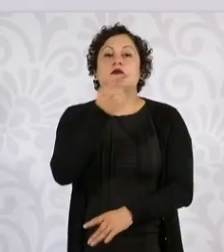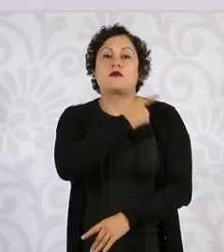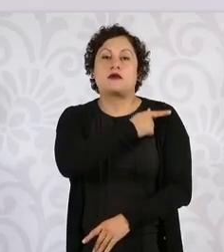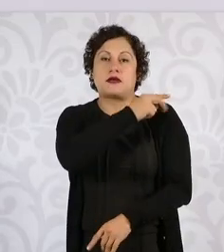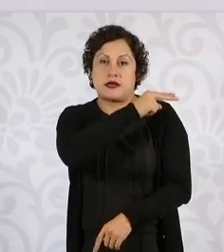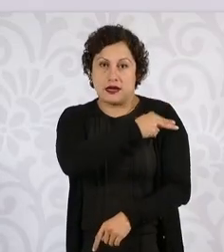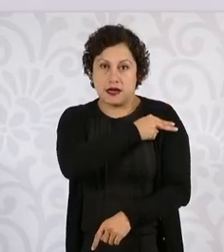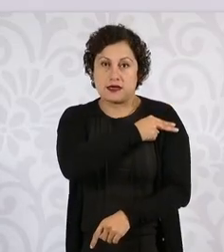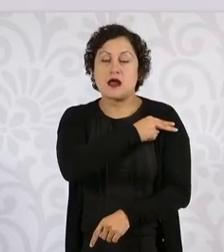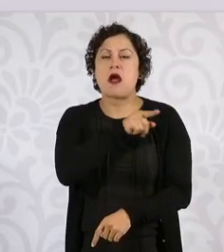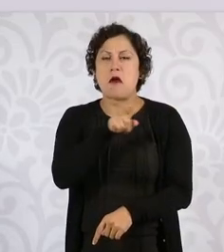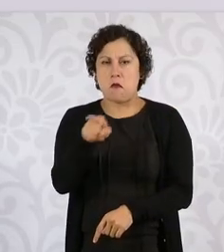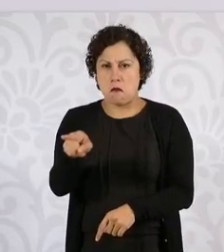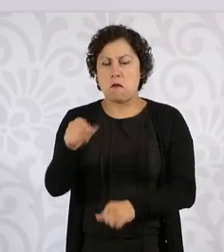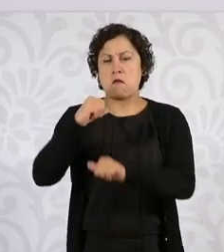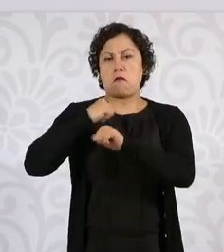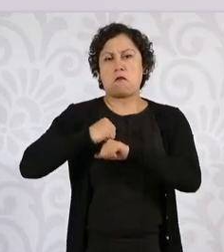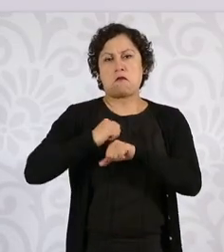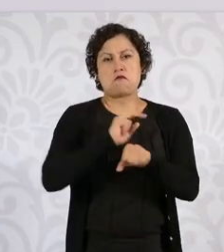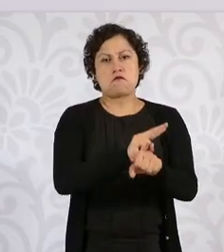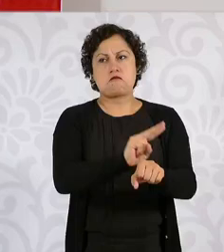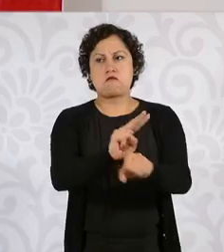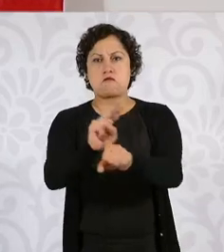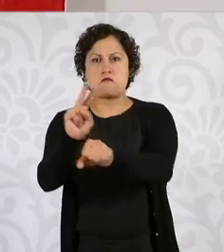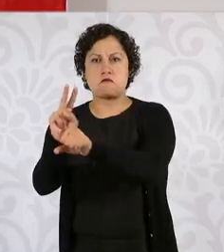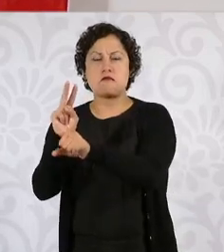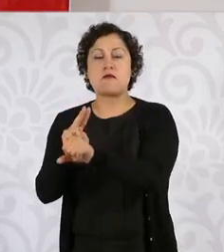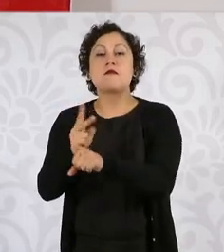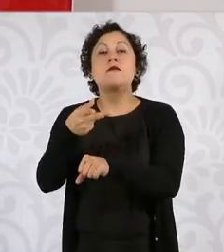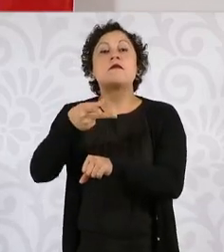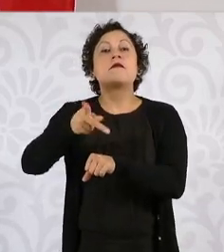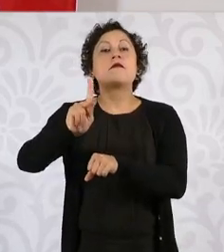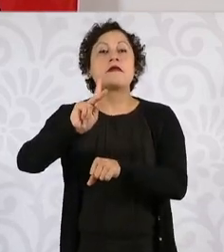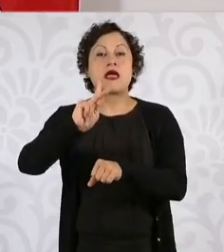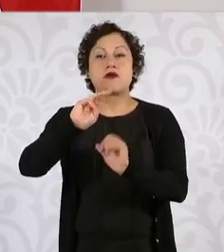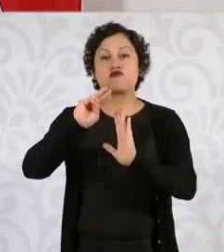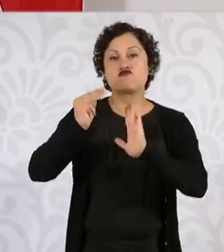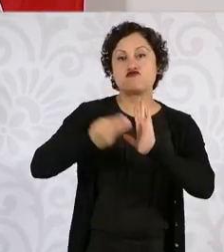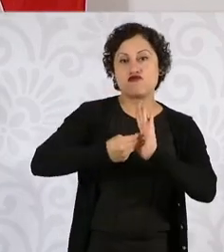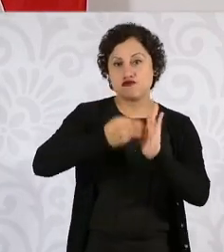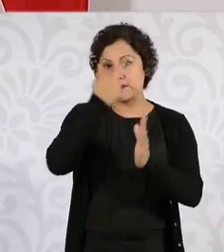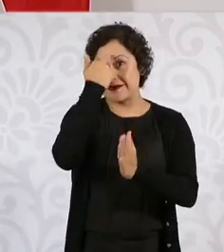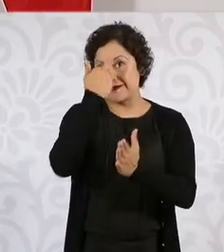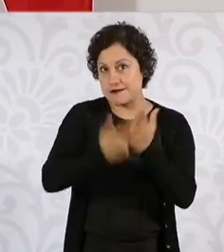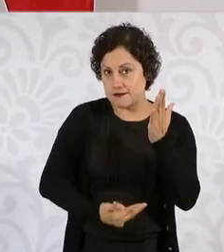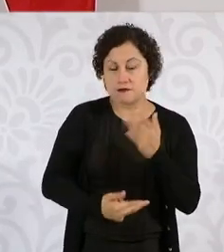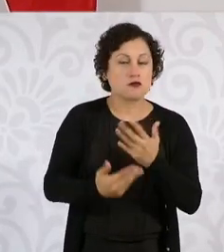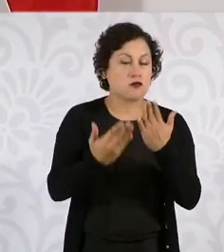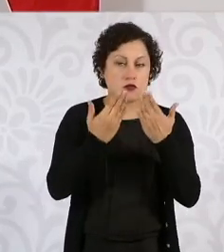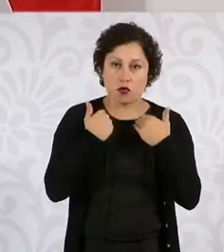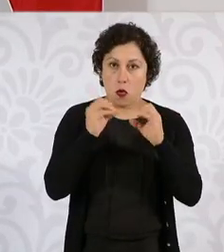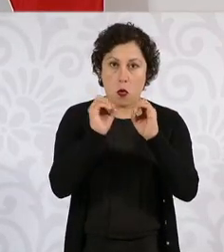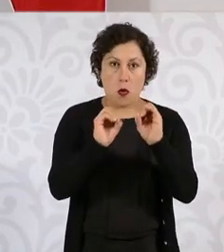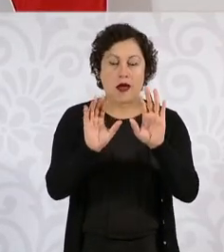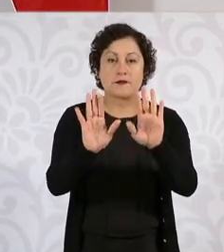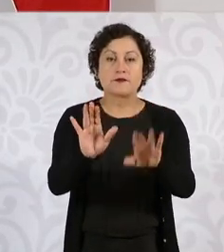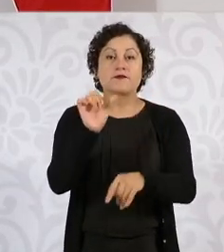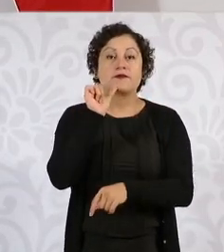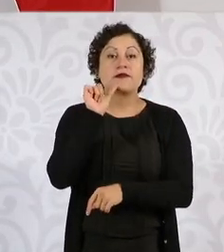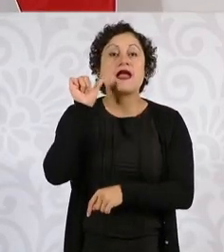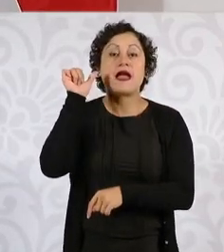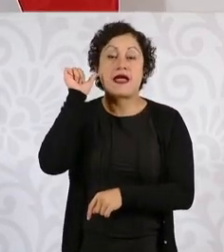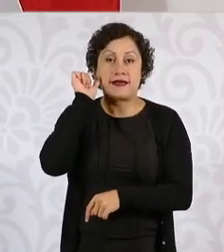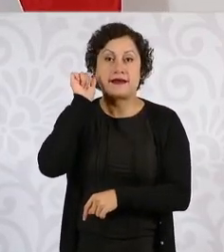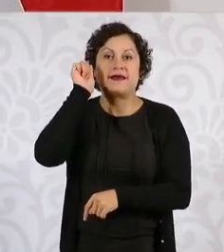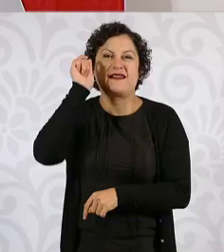la infracción. Y justamente ayer con el secretario, porque esa es una… la tenía la Policía